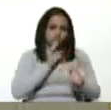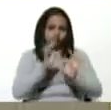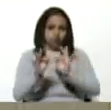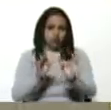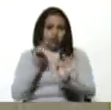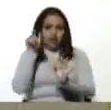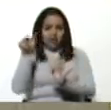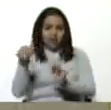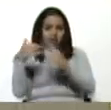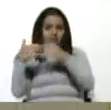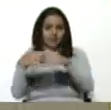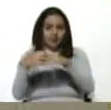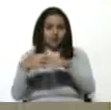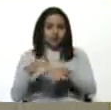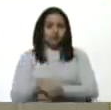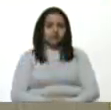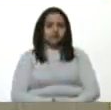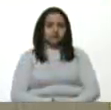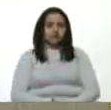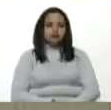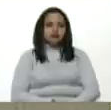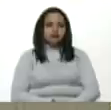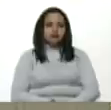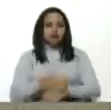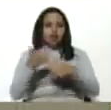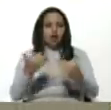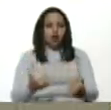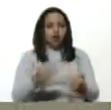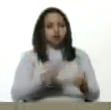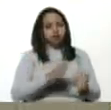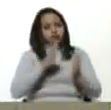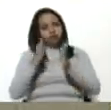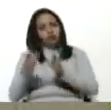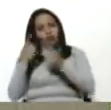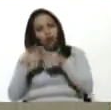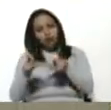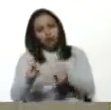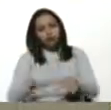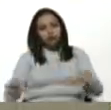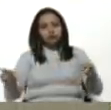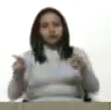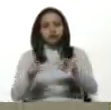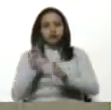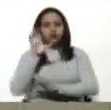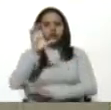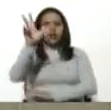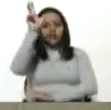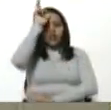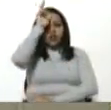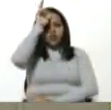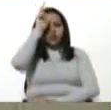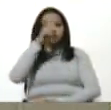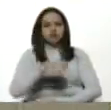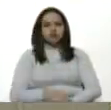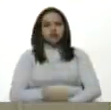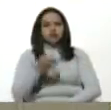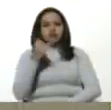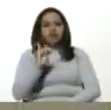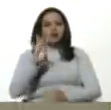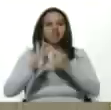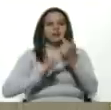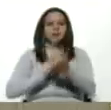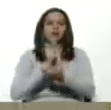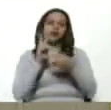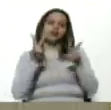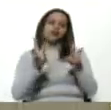esta empresa procesadora. De allí nos vamos al occidente, para el estado Falcón, que registra 4